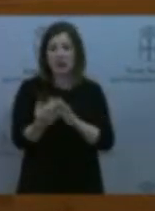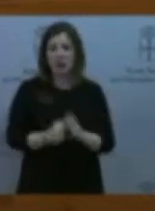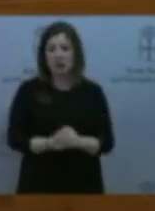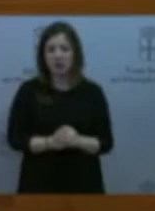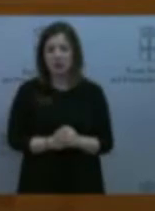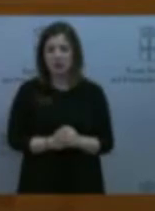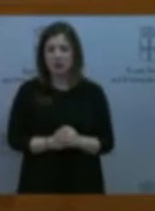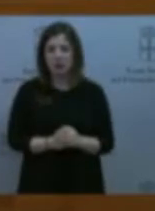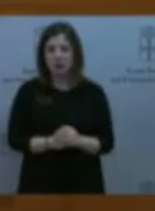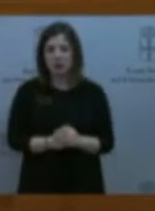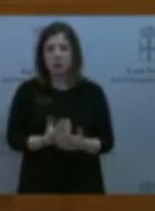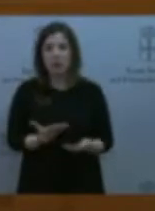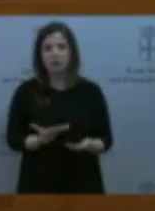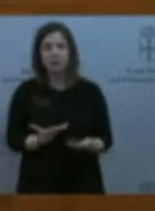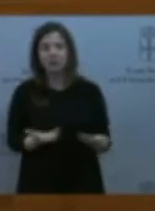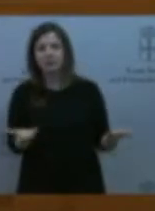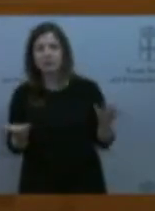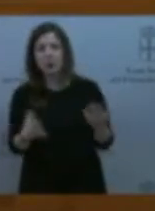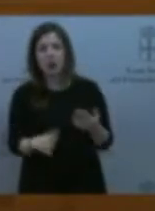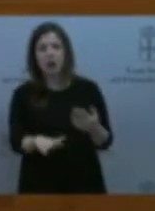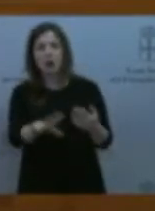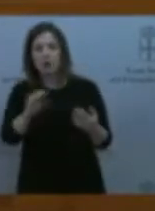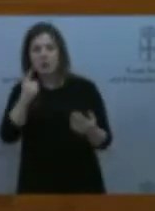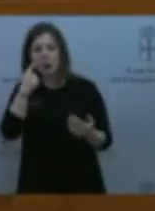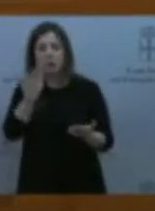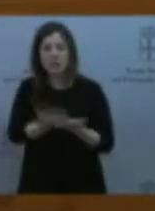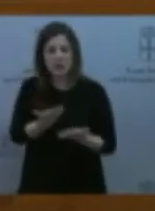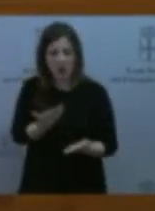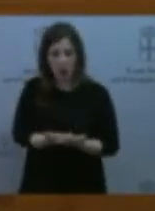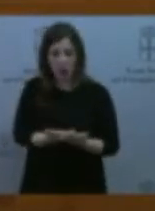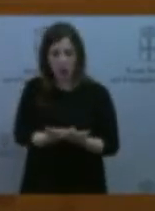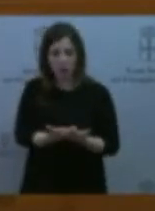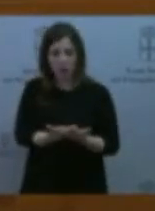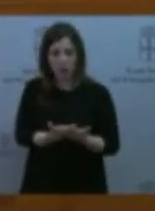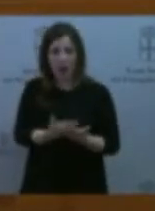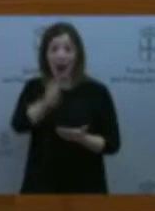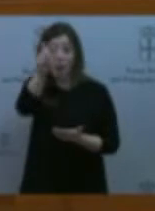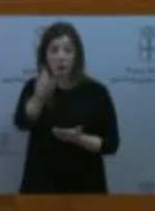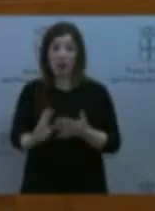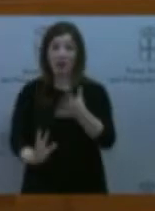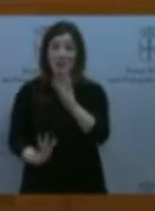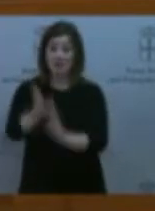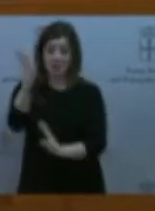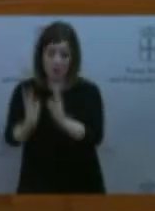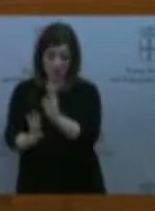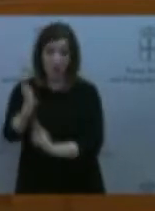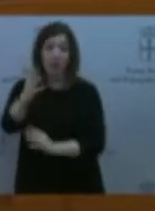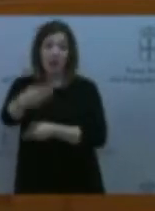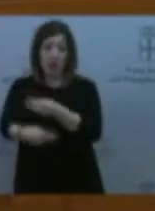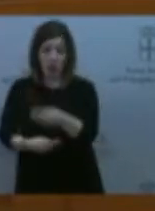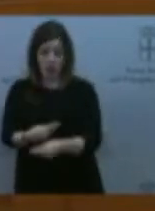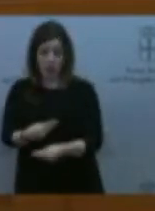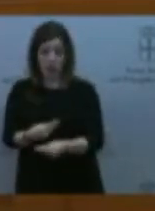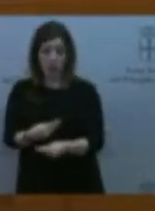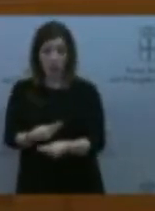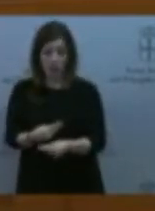cierta justificación al que quema. Y aquel que es capaz de poner cerilla en el monte, en